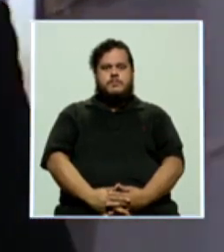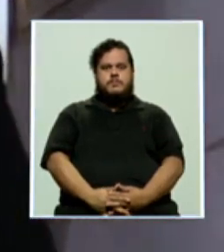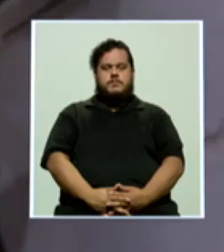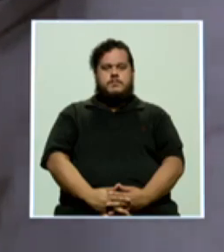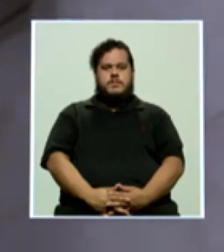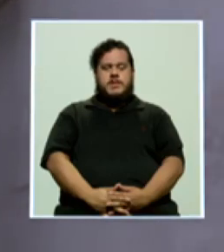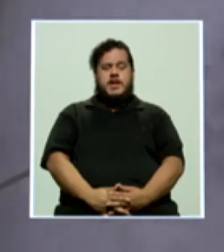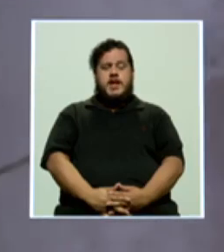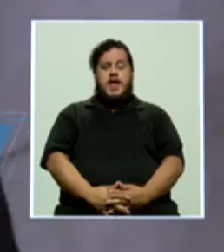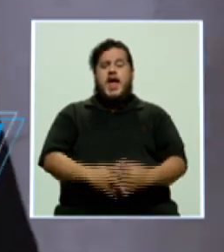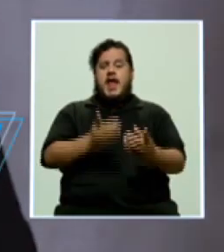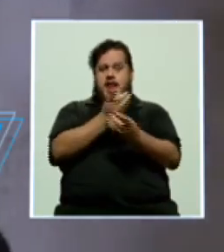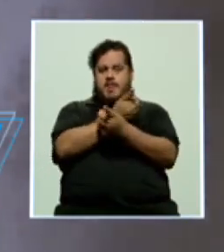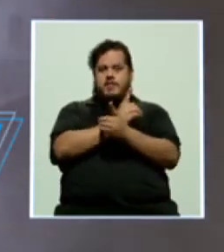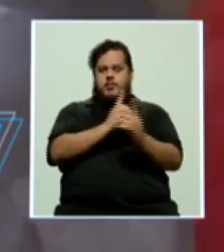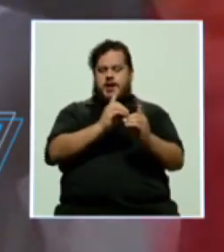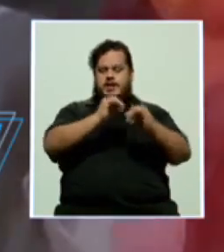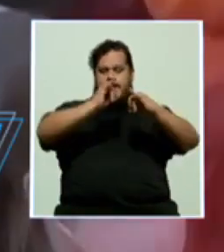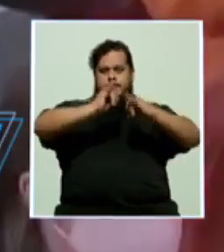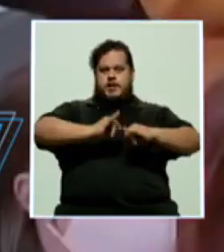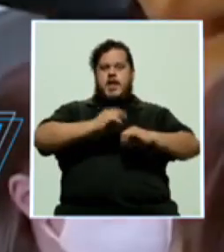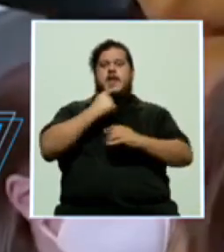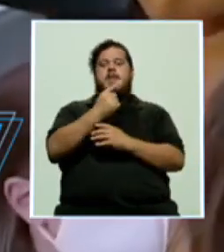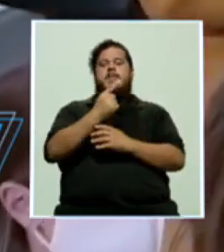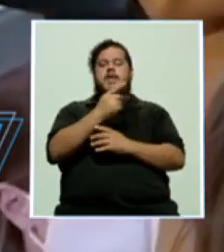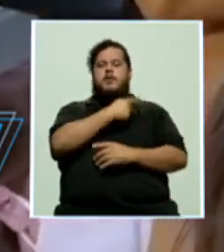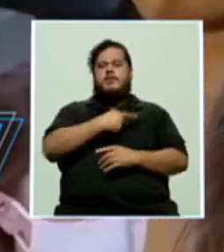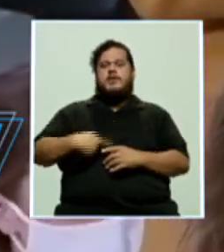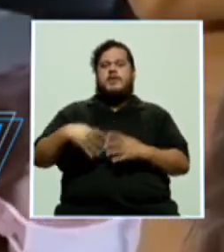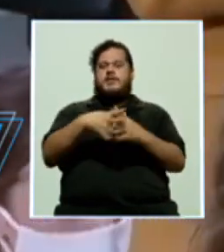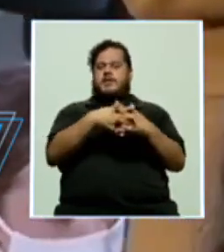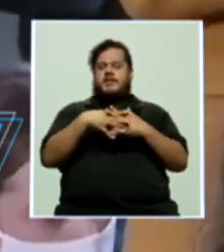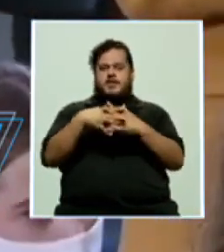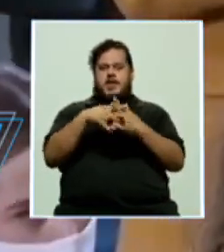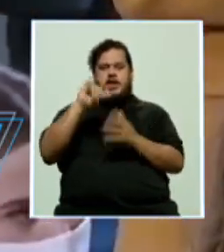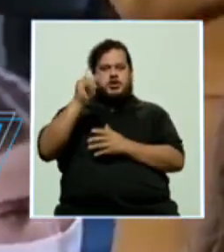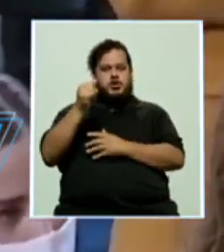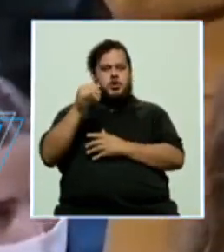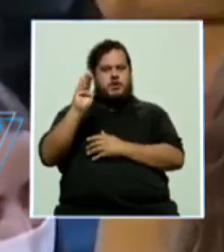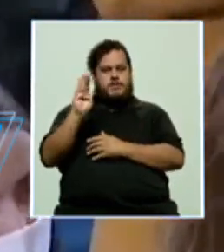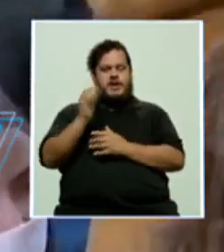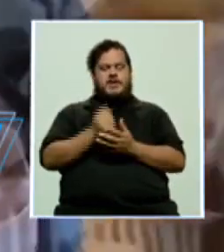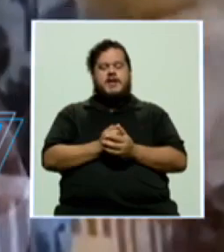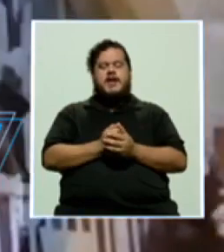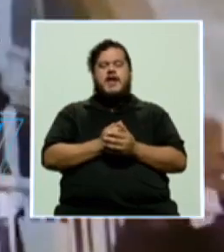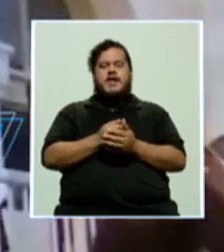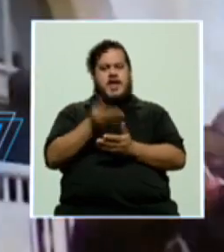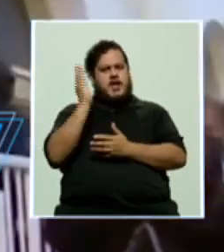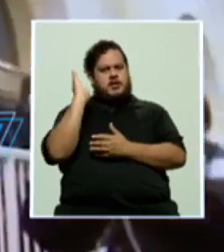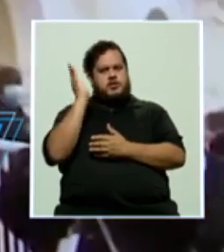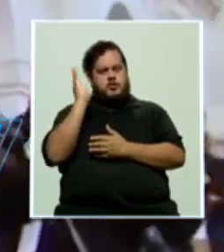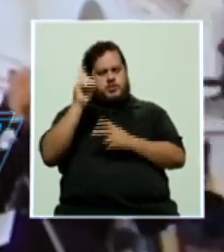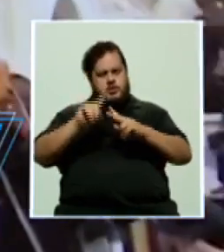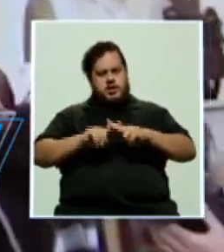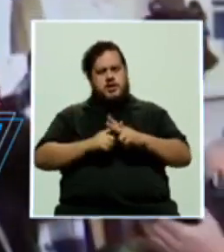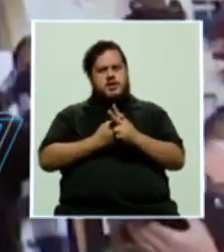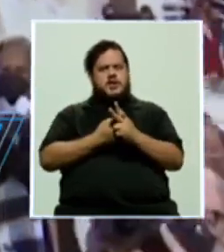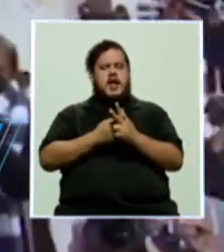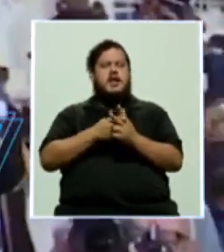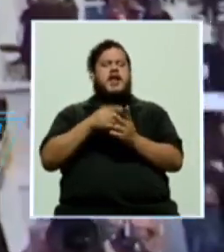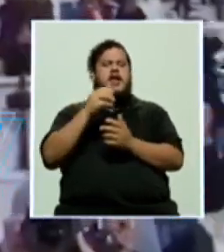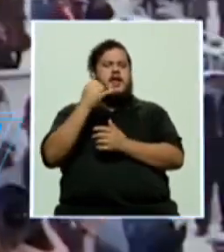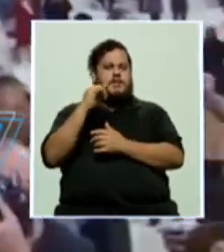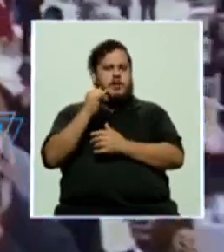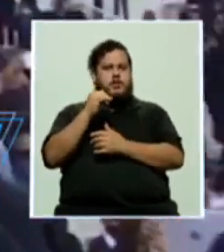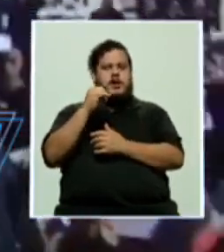La democracia ha prevalecido, dijo el presidente de Estados Unidos, Joe Biden, en su discurso inaugural el miércoles